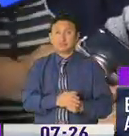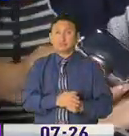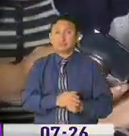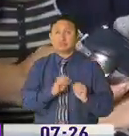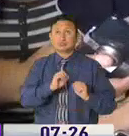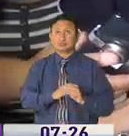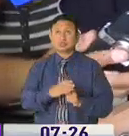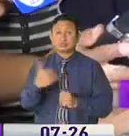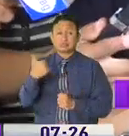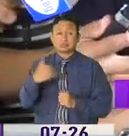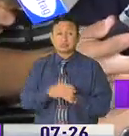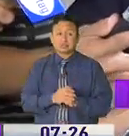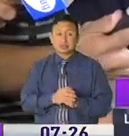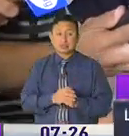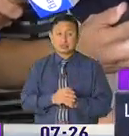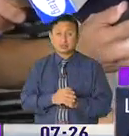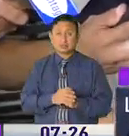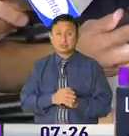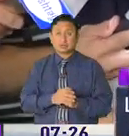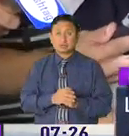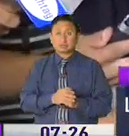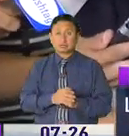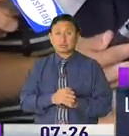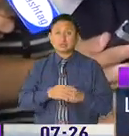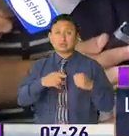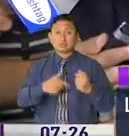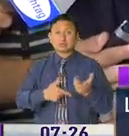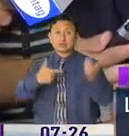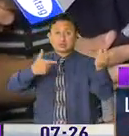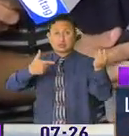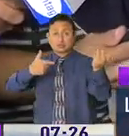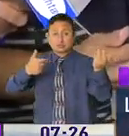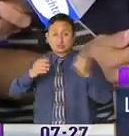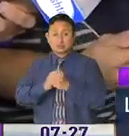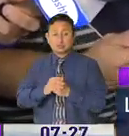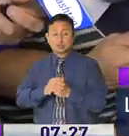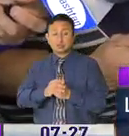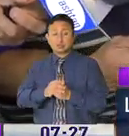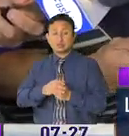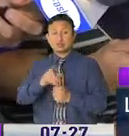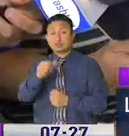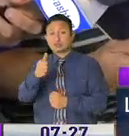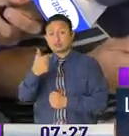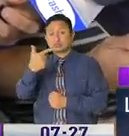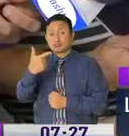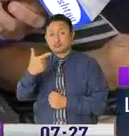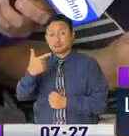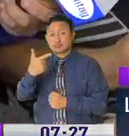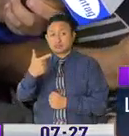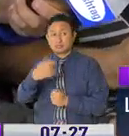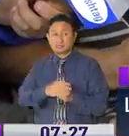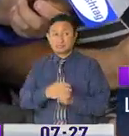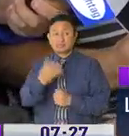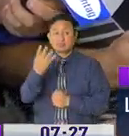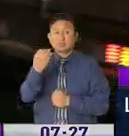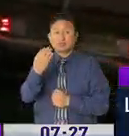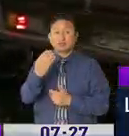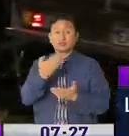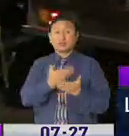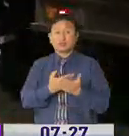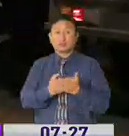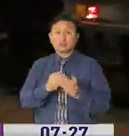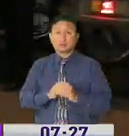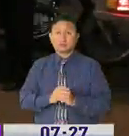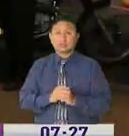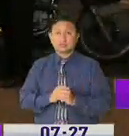223, es decir, de una arma larga, de un fusil, y 9 milímetros también. Tenemos 14 indicios balísticos. A casi 2 cuadras de la escena